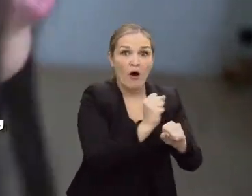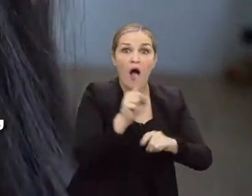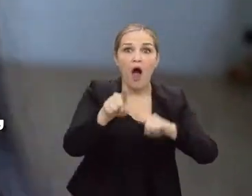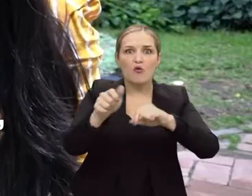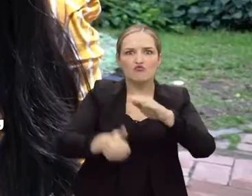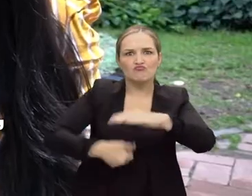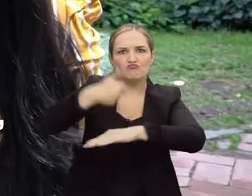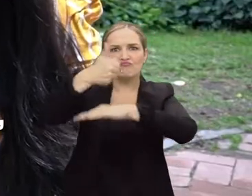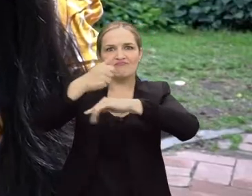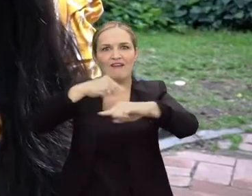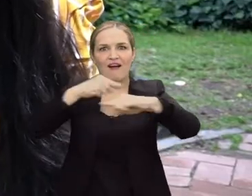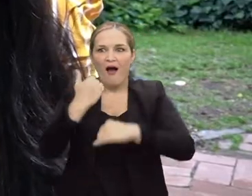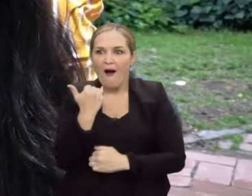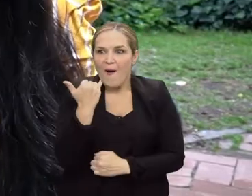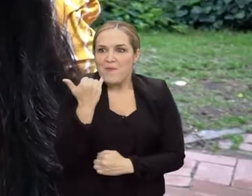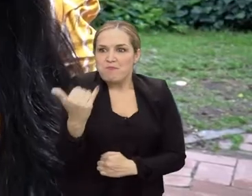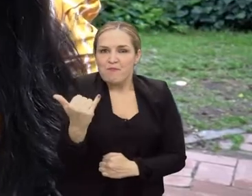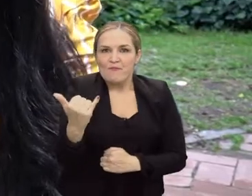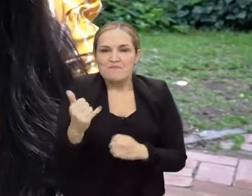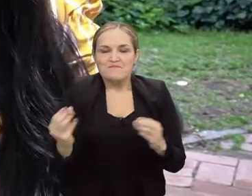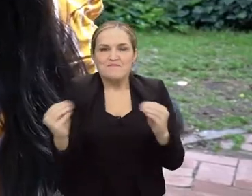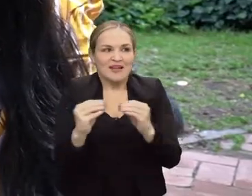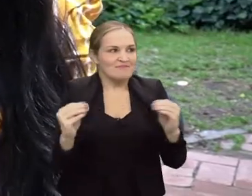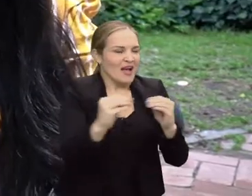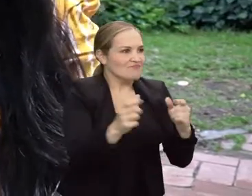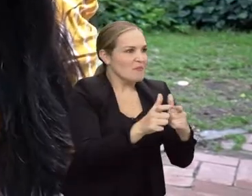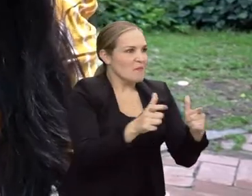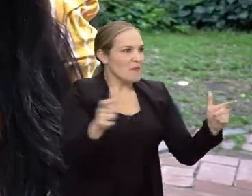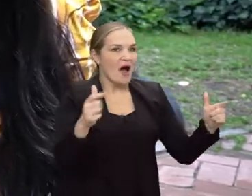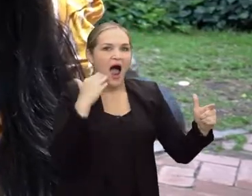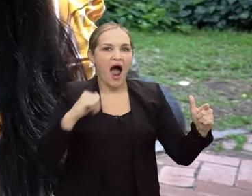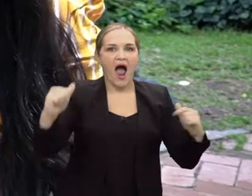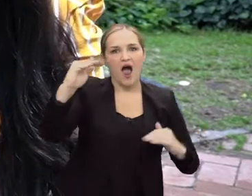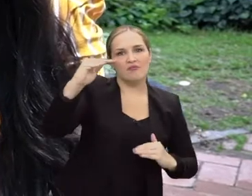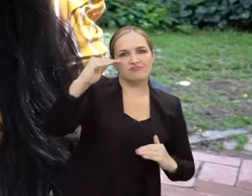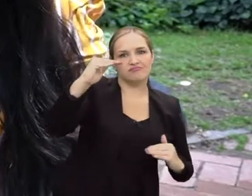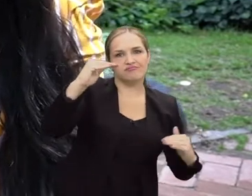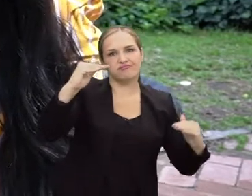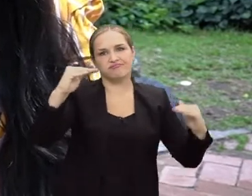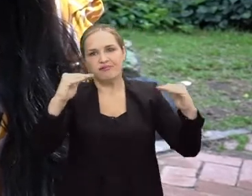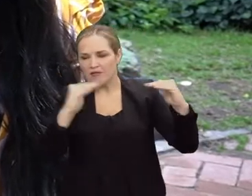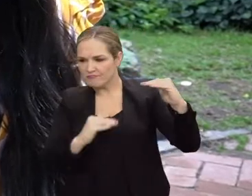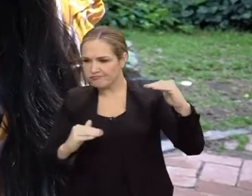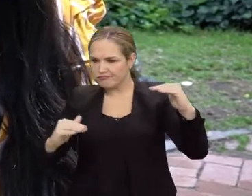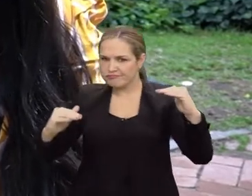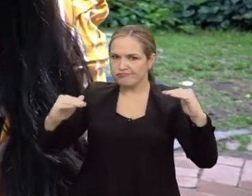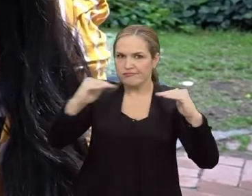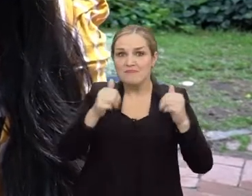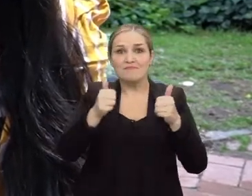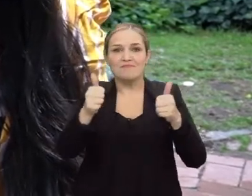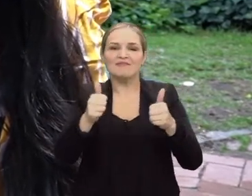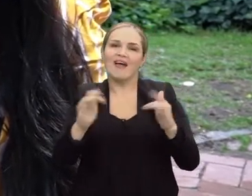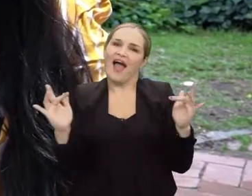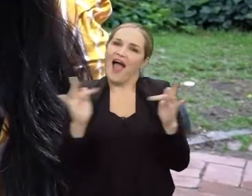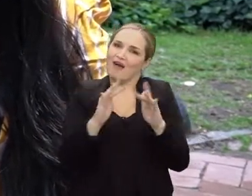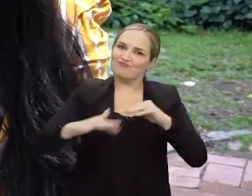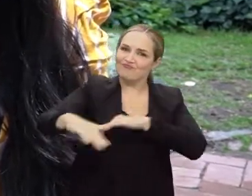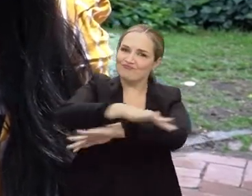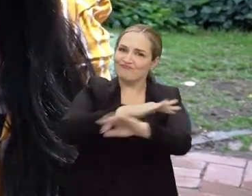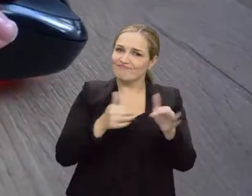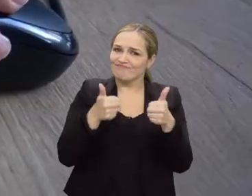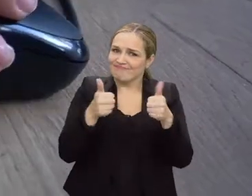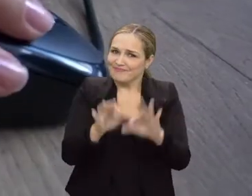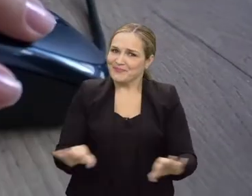ya algunas son gerentes y están incluyendo más mujeres para que haya como un equilibrio, y también por una sana convivencia es